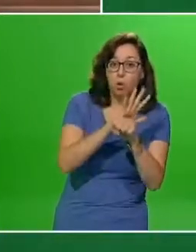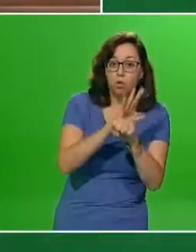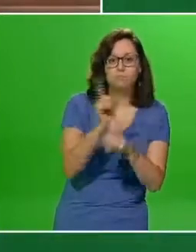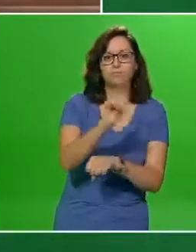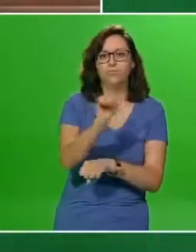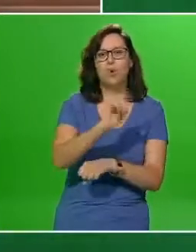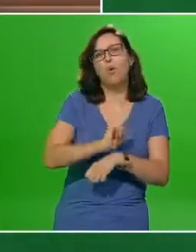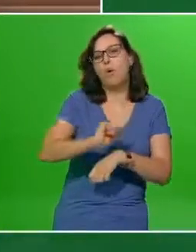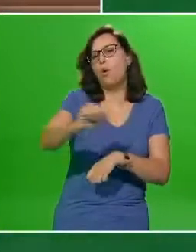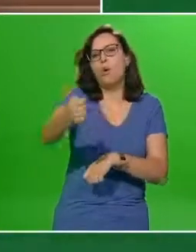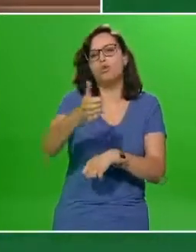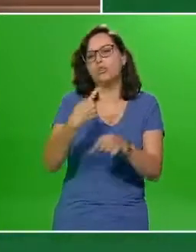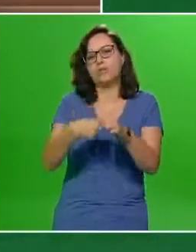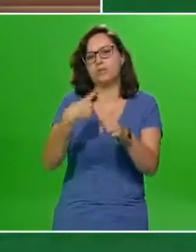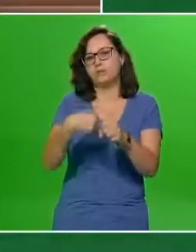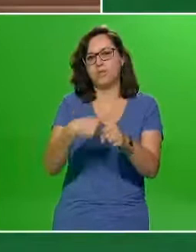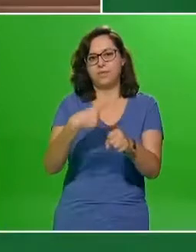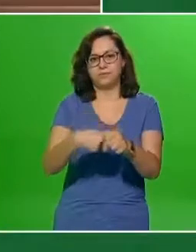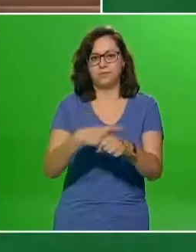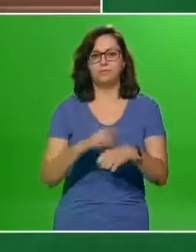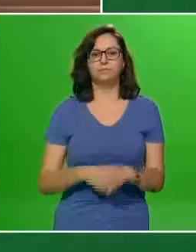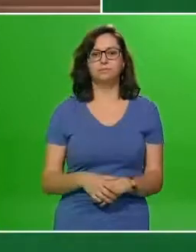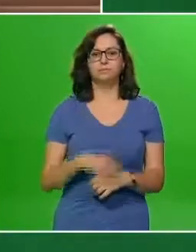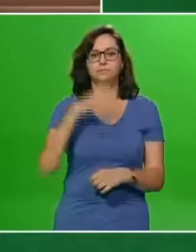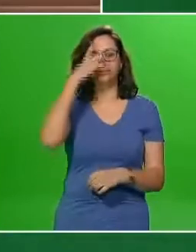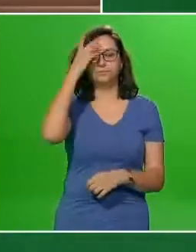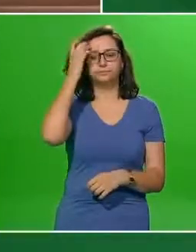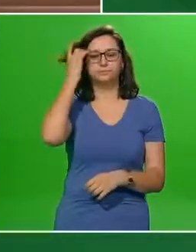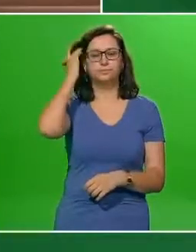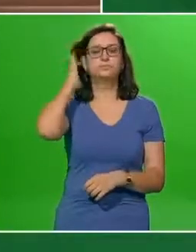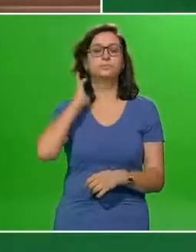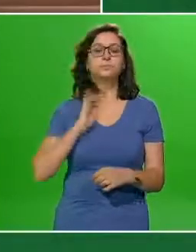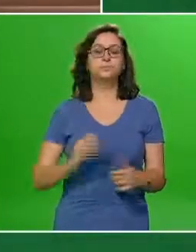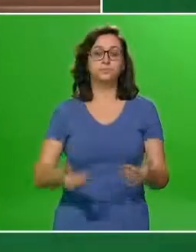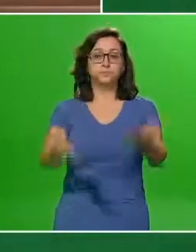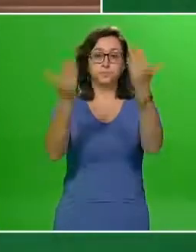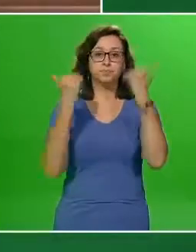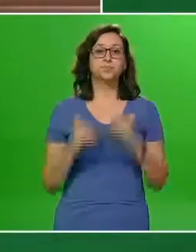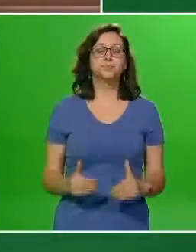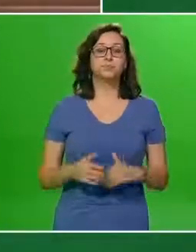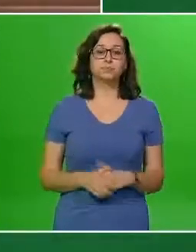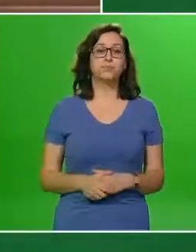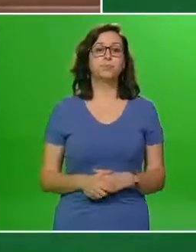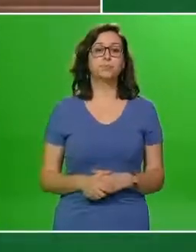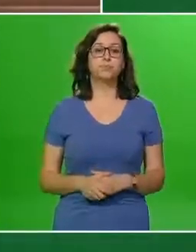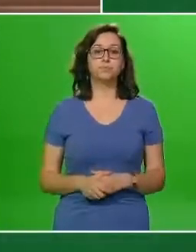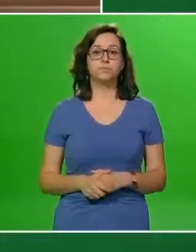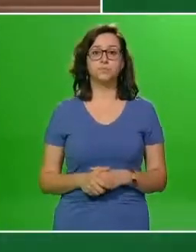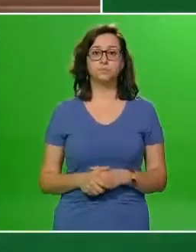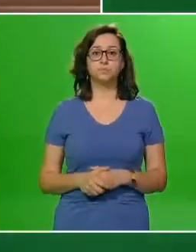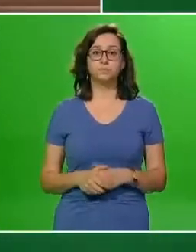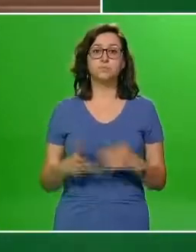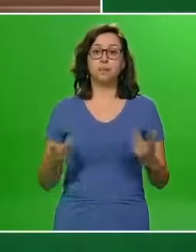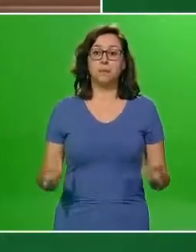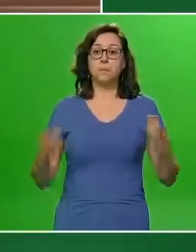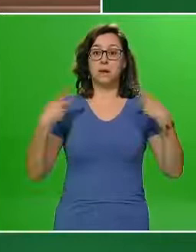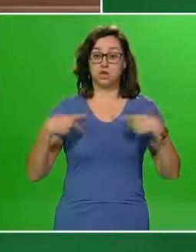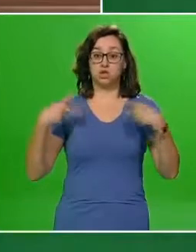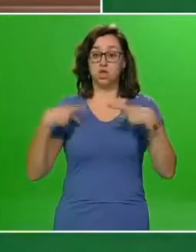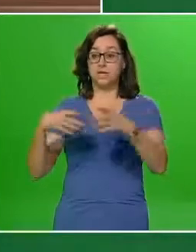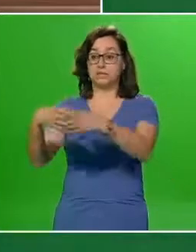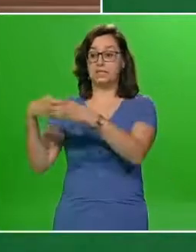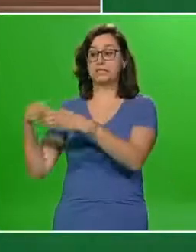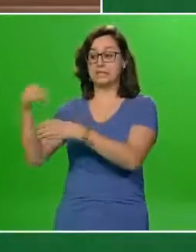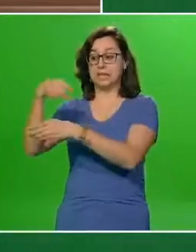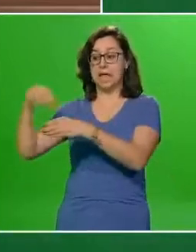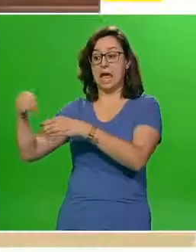virus SARS-CoV-2. La siguiente, por favor. Y también reflejamos ahora la curva también de letalidad. Recuerden nuevamente,